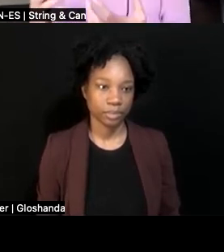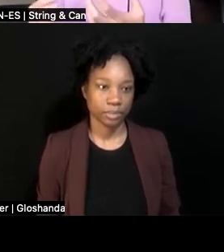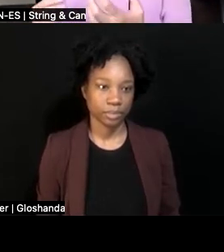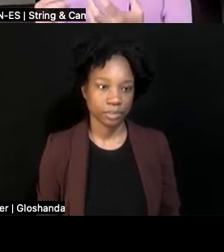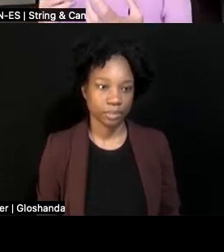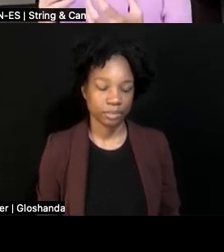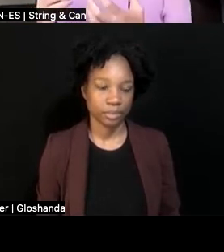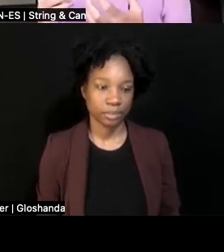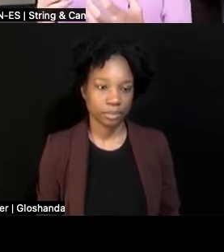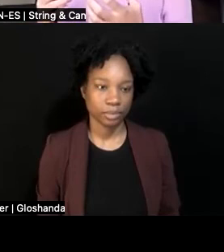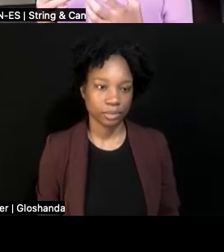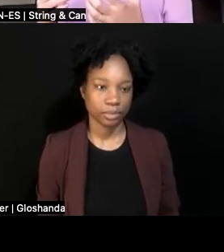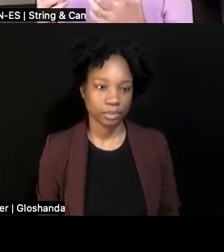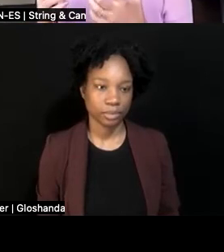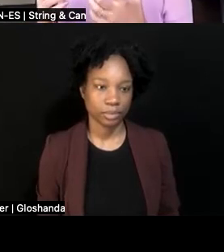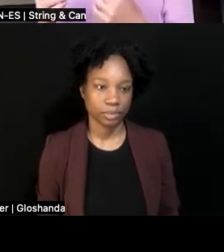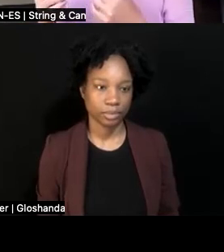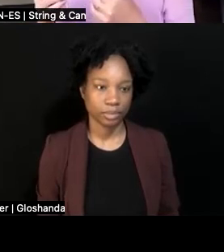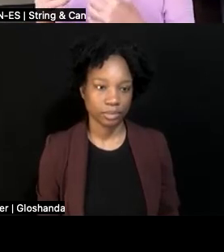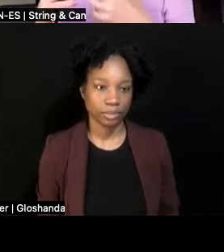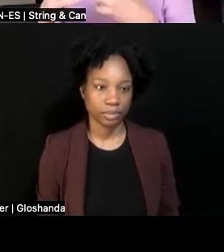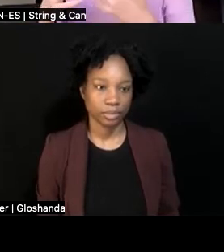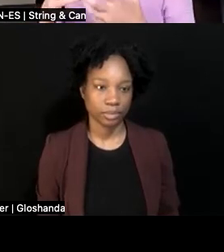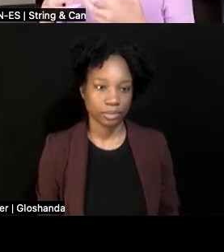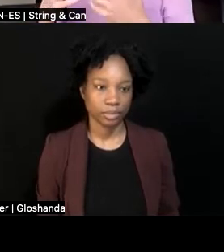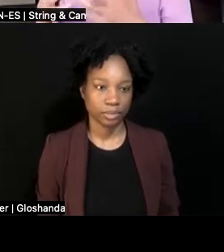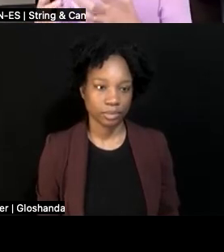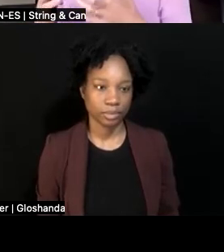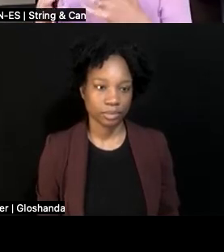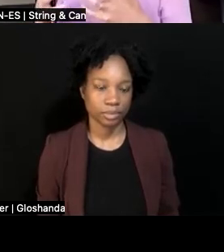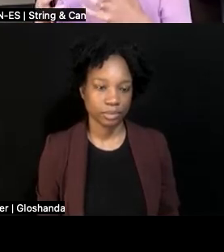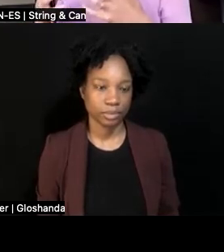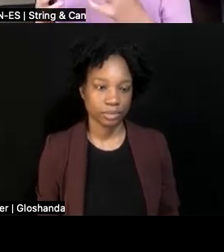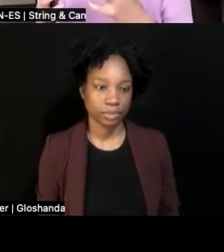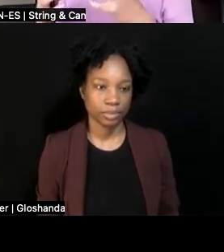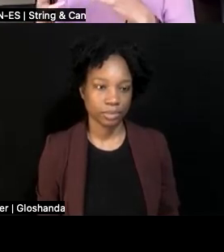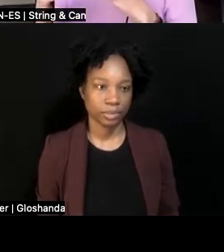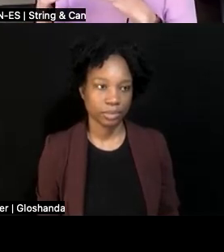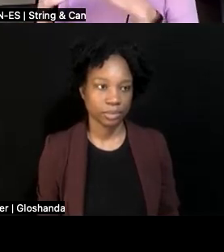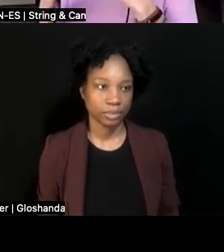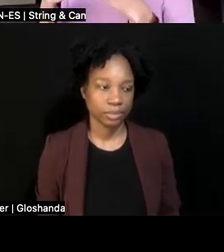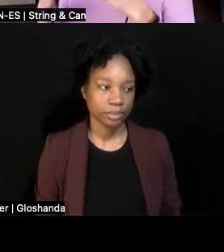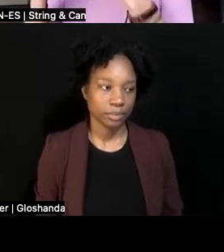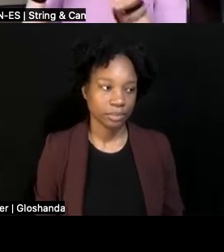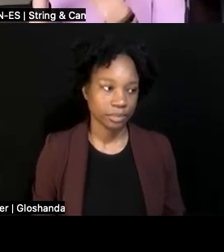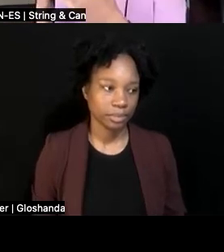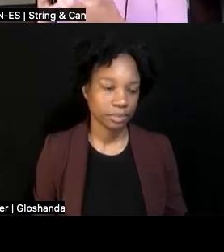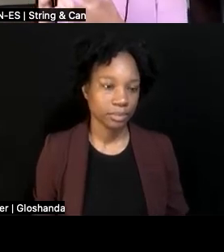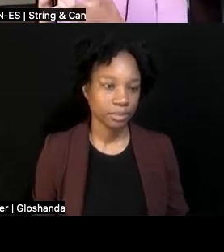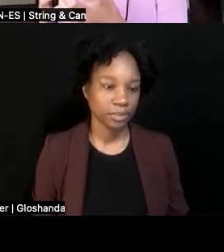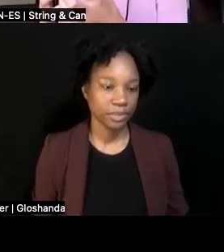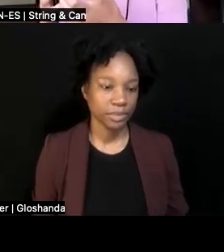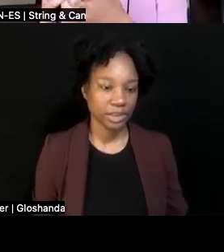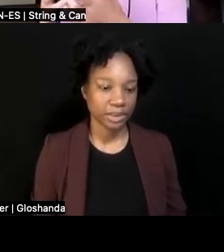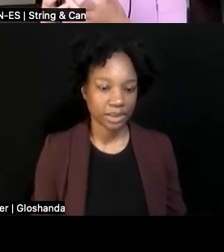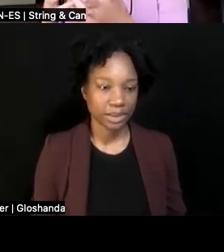poquito más por mí misma, vi que no había una representación y eso, al ver eso y darme